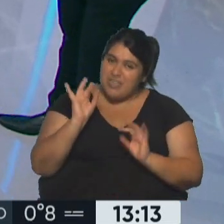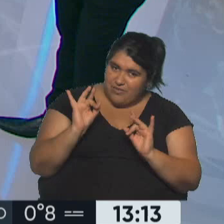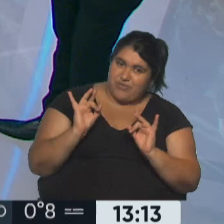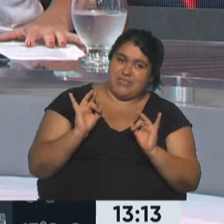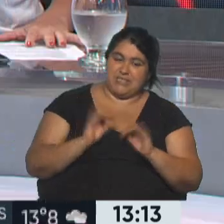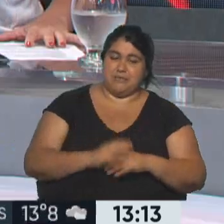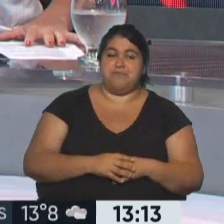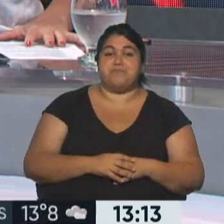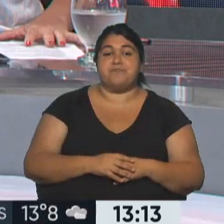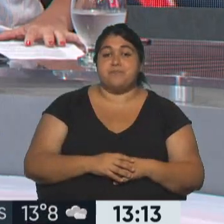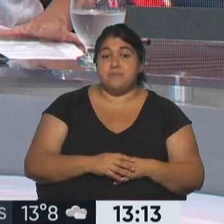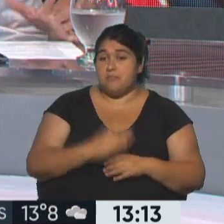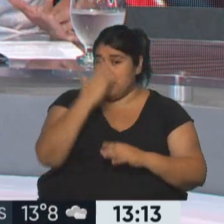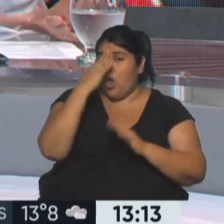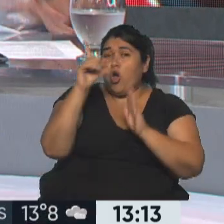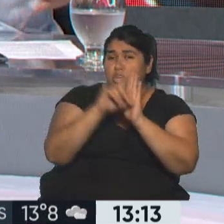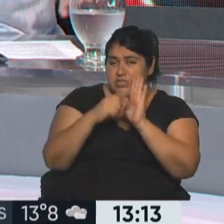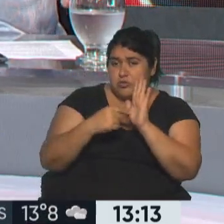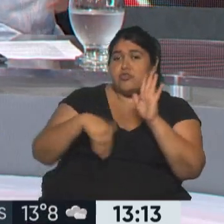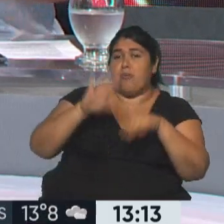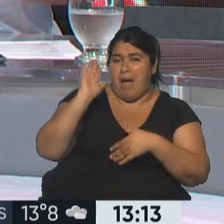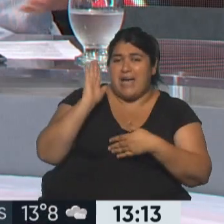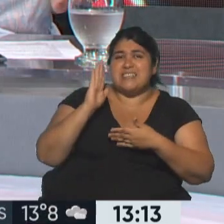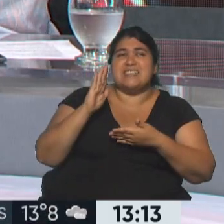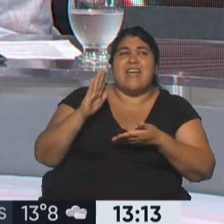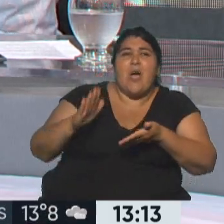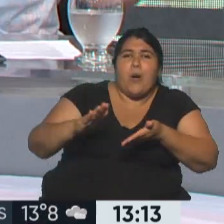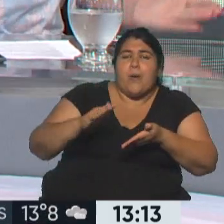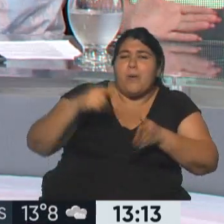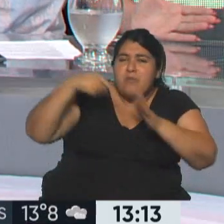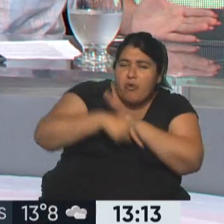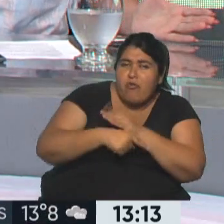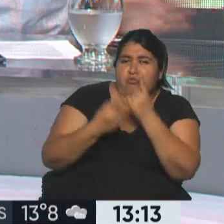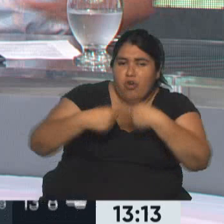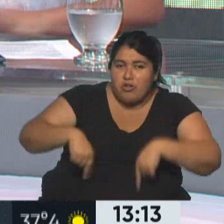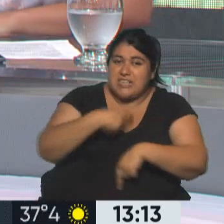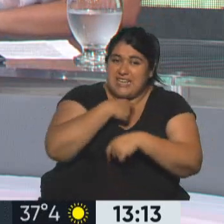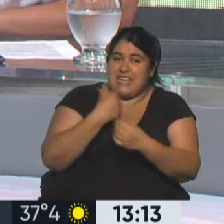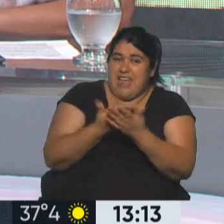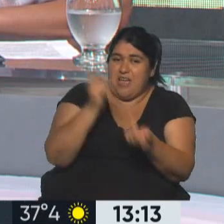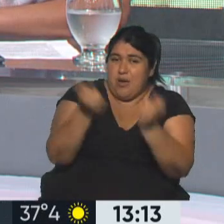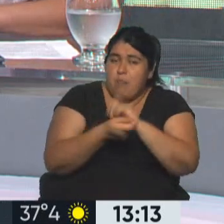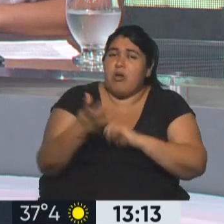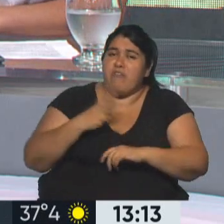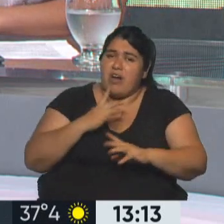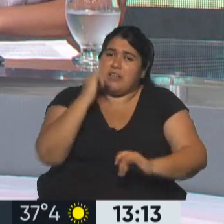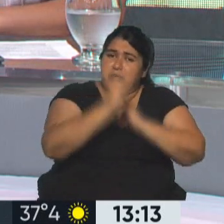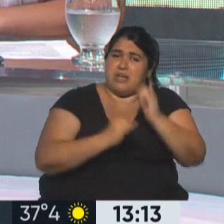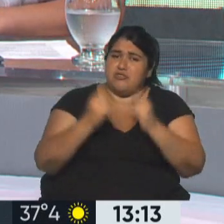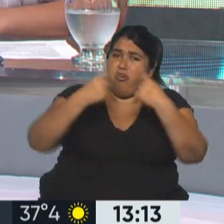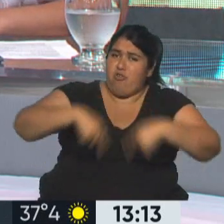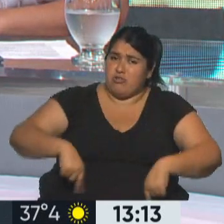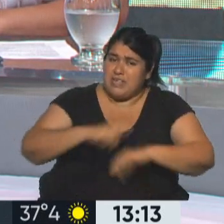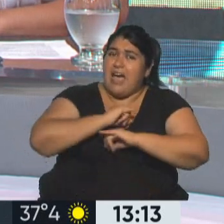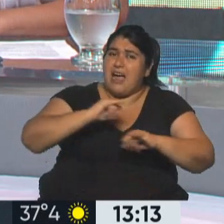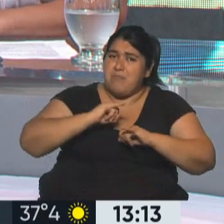la constituyente más de base, no funcionó tampoco, no enamoró tampoco. Independientemente de la desinformación o de las campañas en contra,